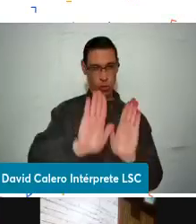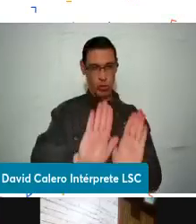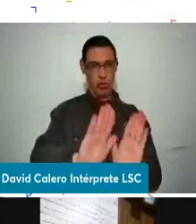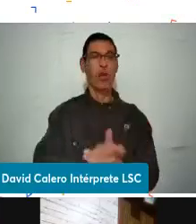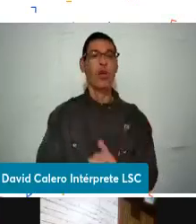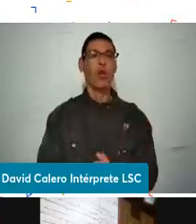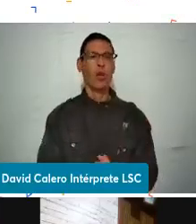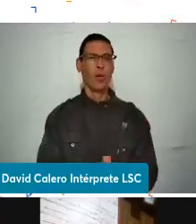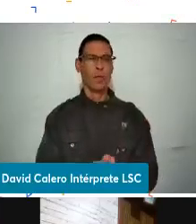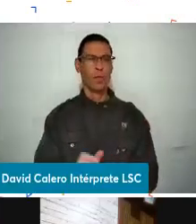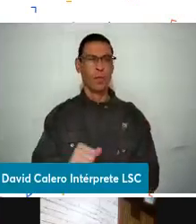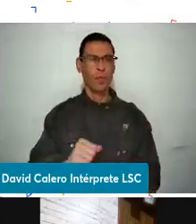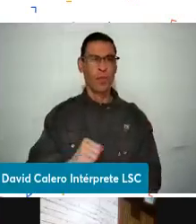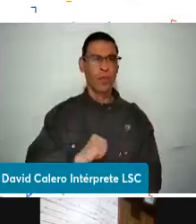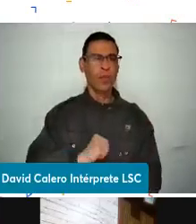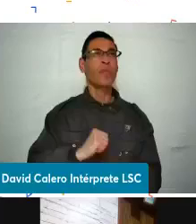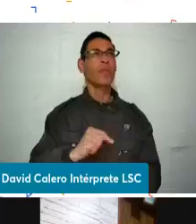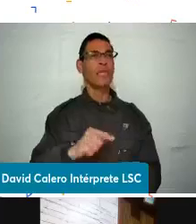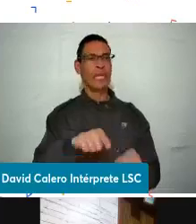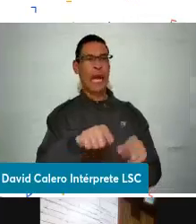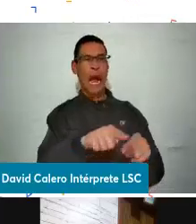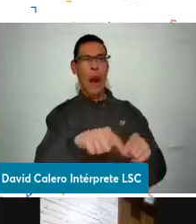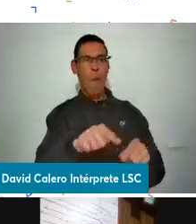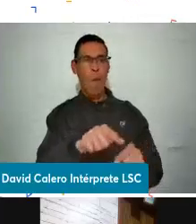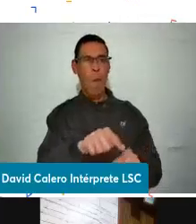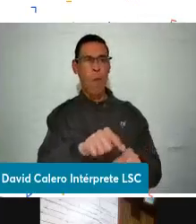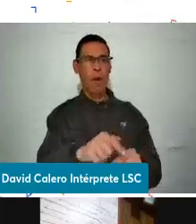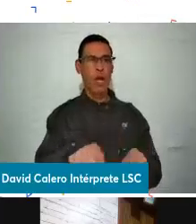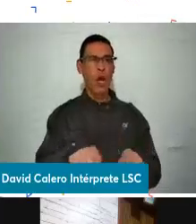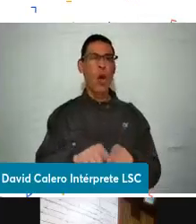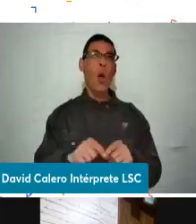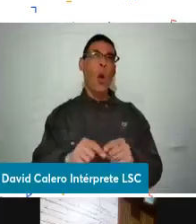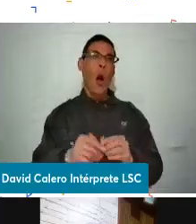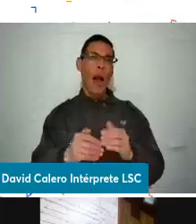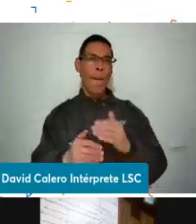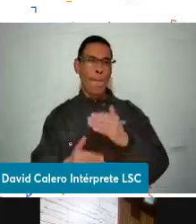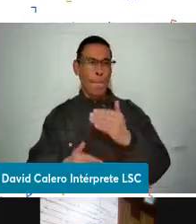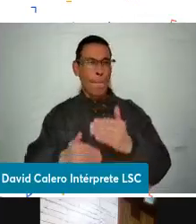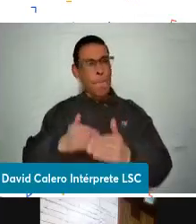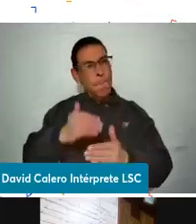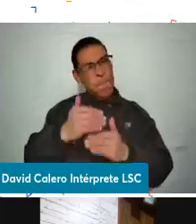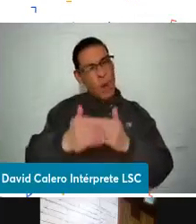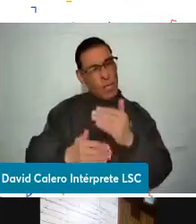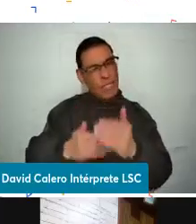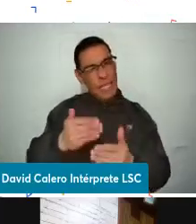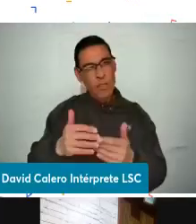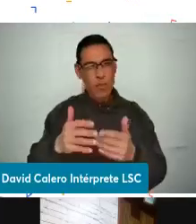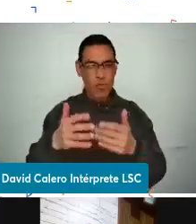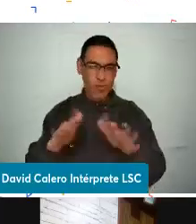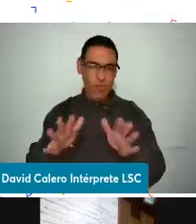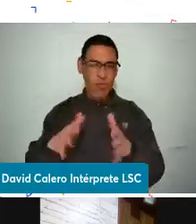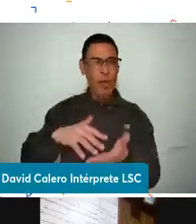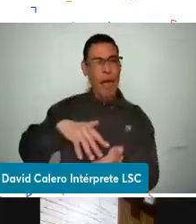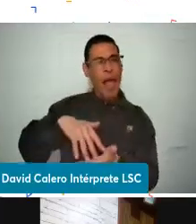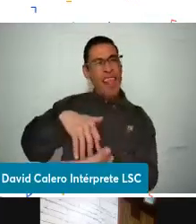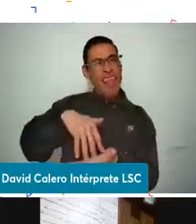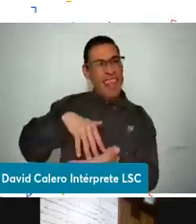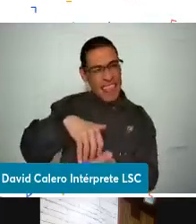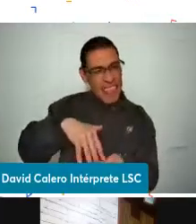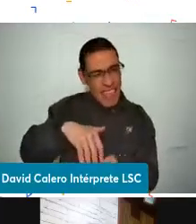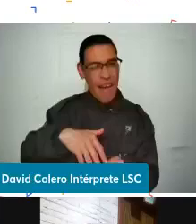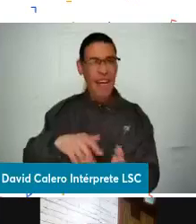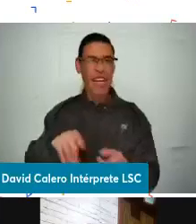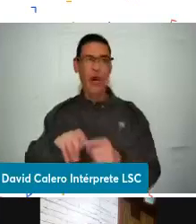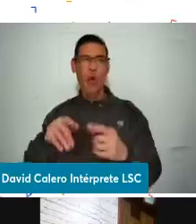presentaban unos procesos un poco débiles en el de adaptación, de seguir